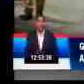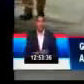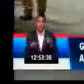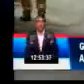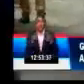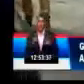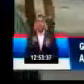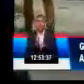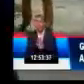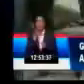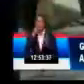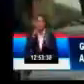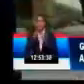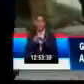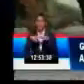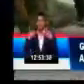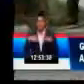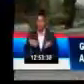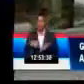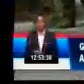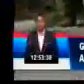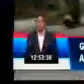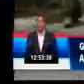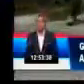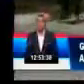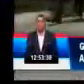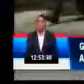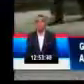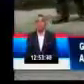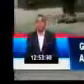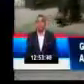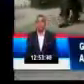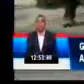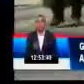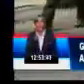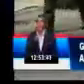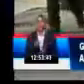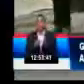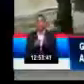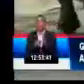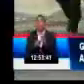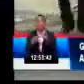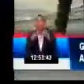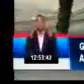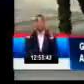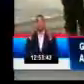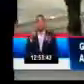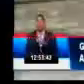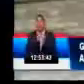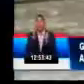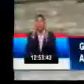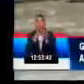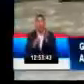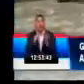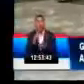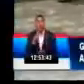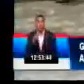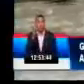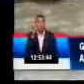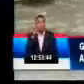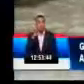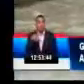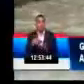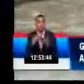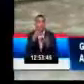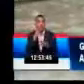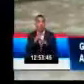efectuó una grave denuncia que fue presentada a los medios de comunicación esta mañana. Escuchemos qué es lo